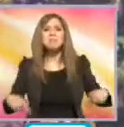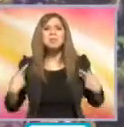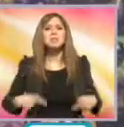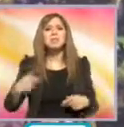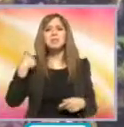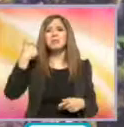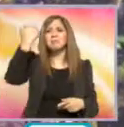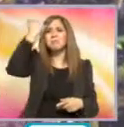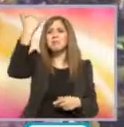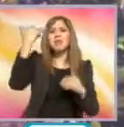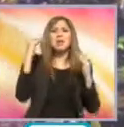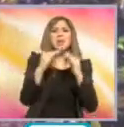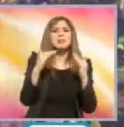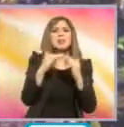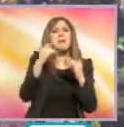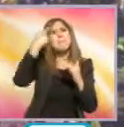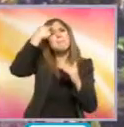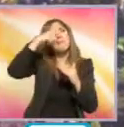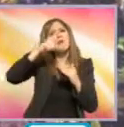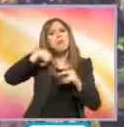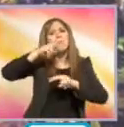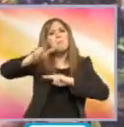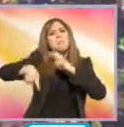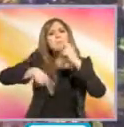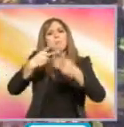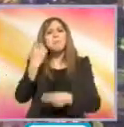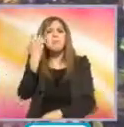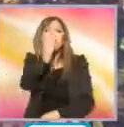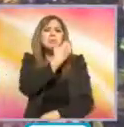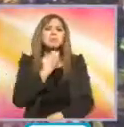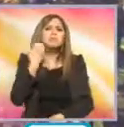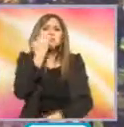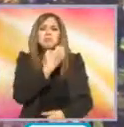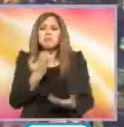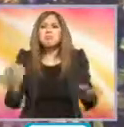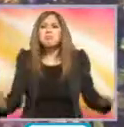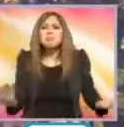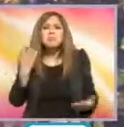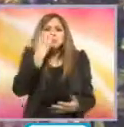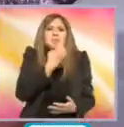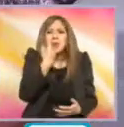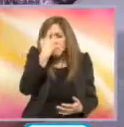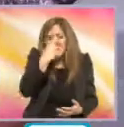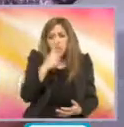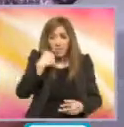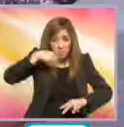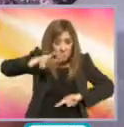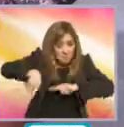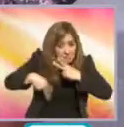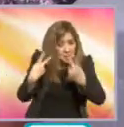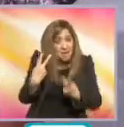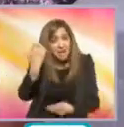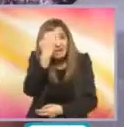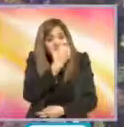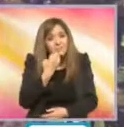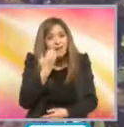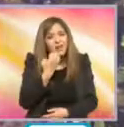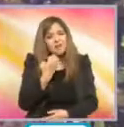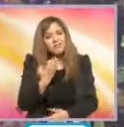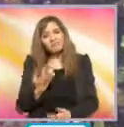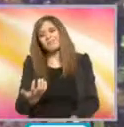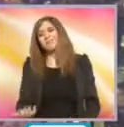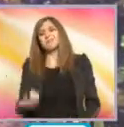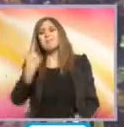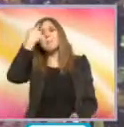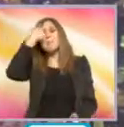en todos los hogares esta pregunta, ¿no? En son de guerra de ¿por qué? ¿Para qué sirve la escuela? ¿Por qué tengo que ir? ¿No? ¿De qué me